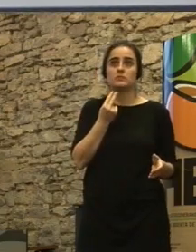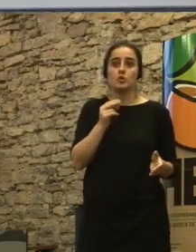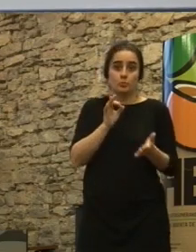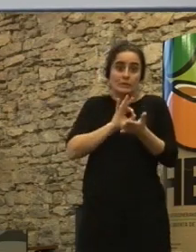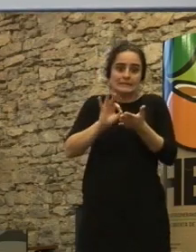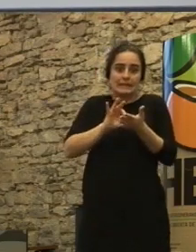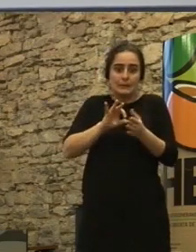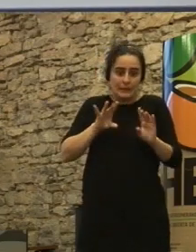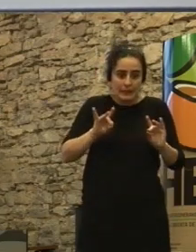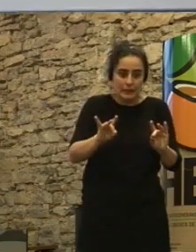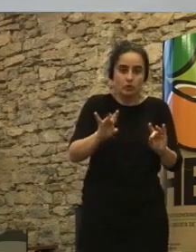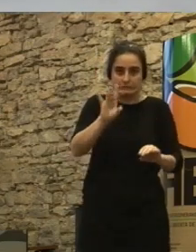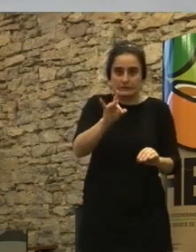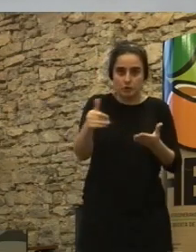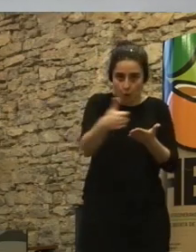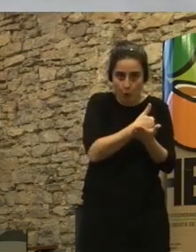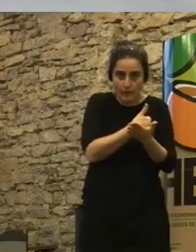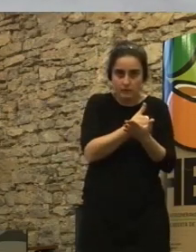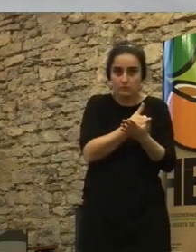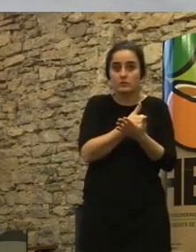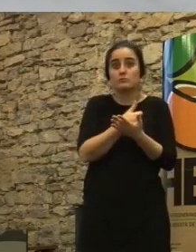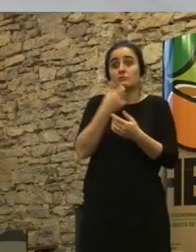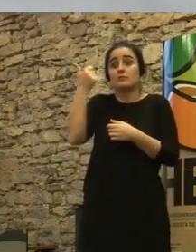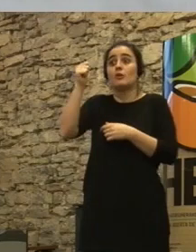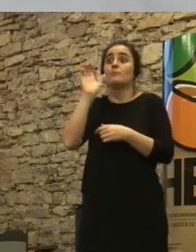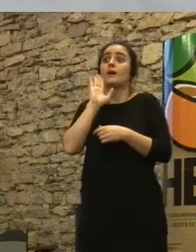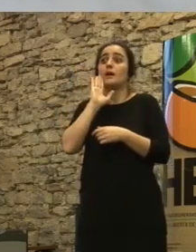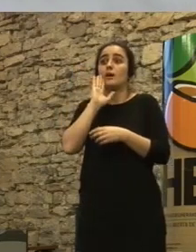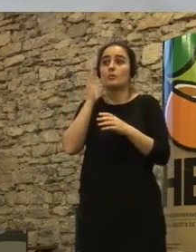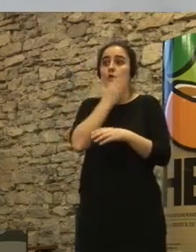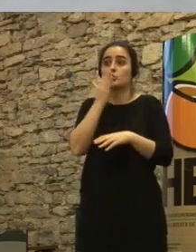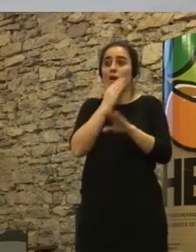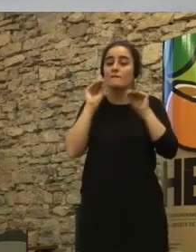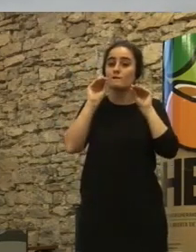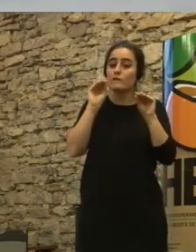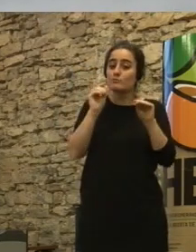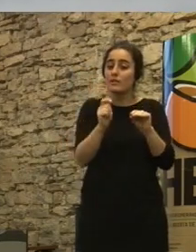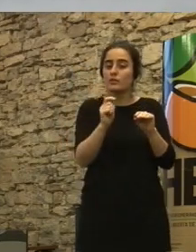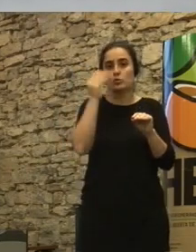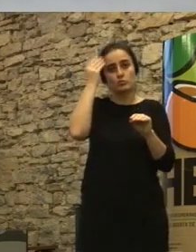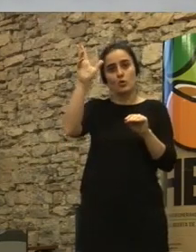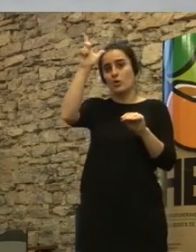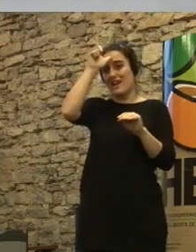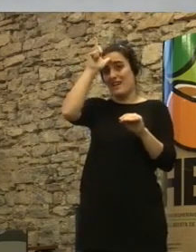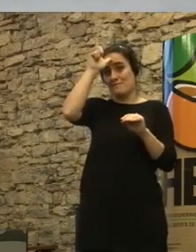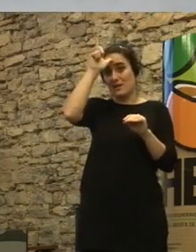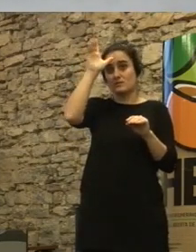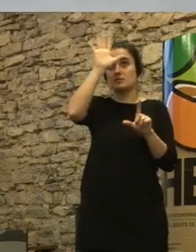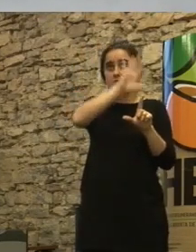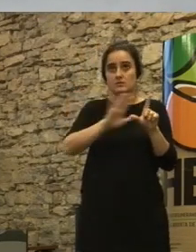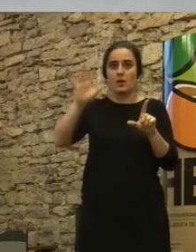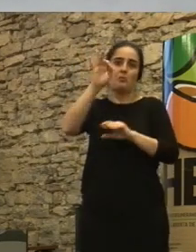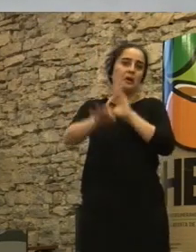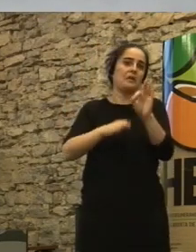servicio. Y como él ha pagado su escuela de formación, seguro que el Estado alemán o alguna organización de